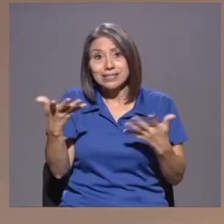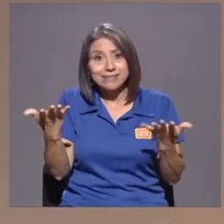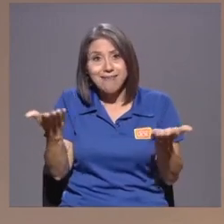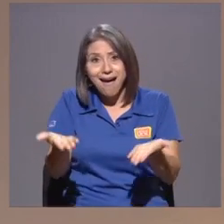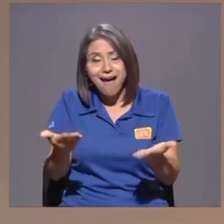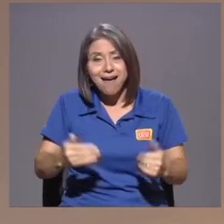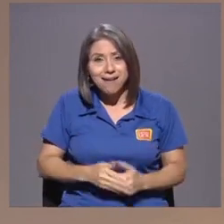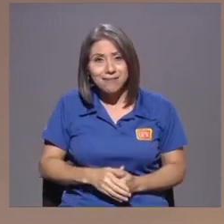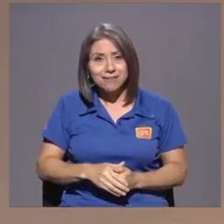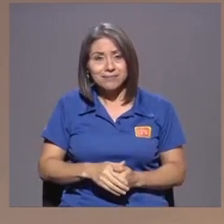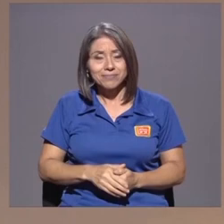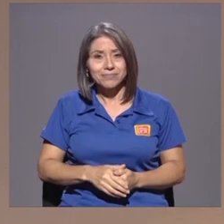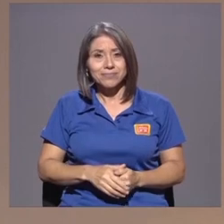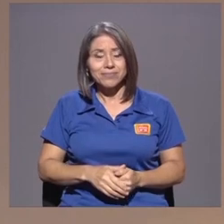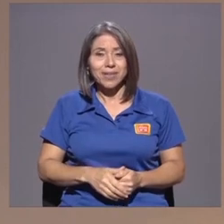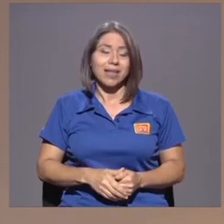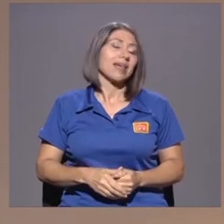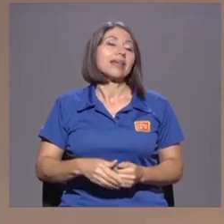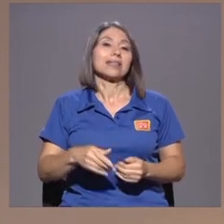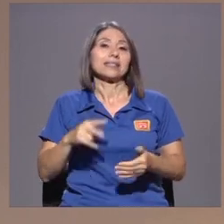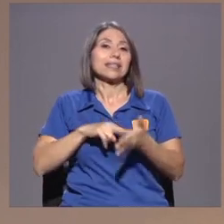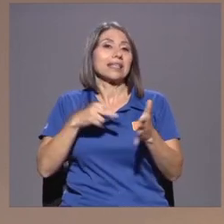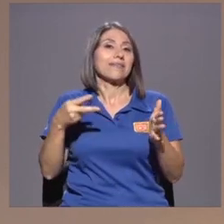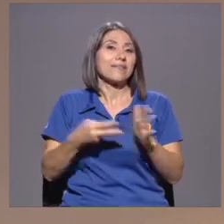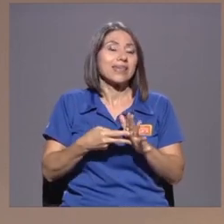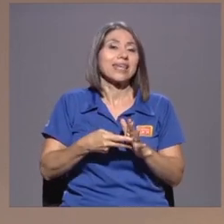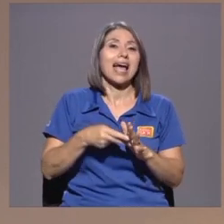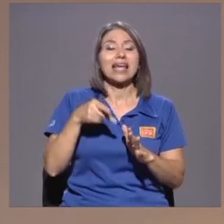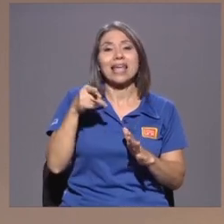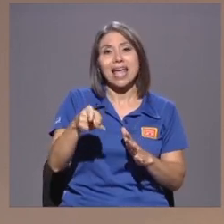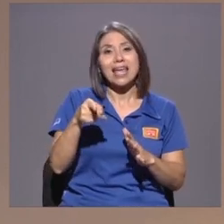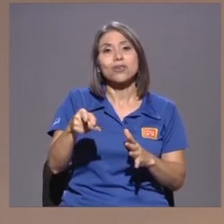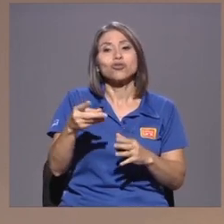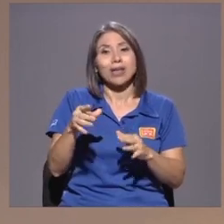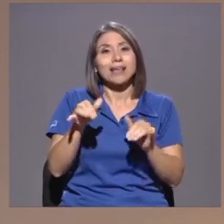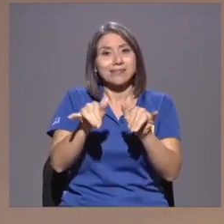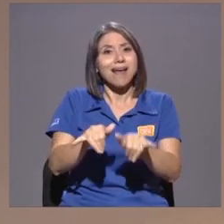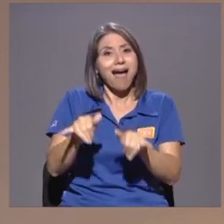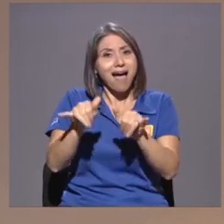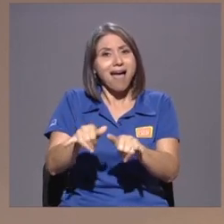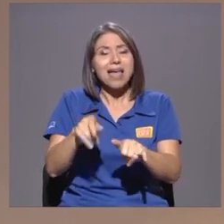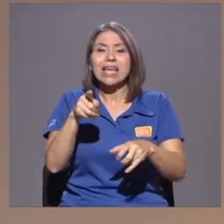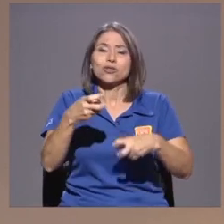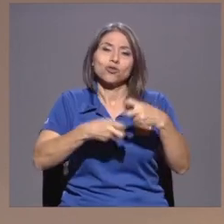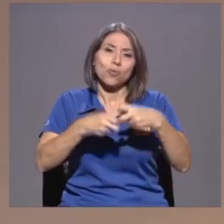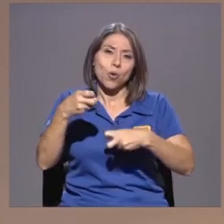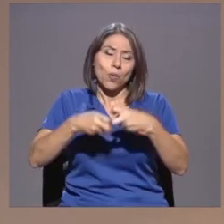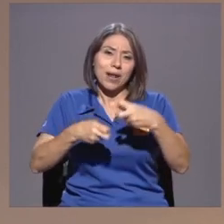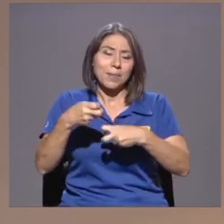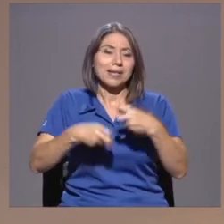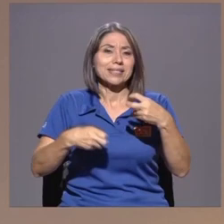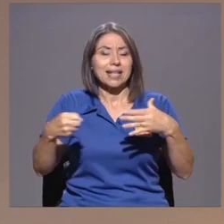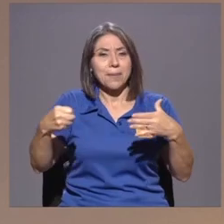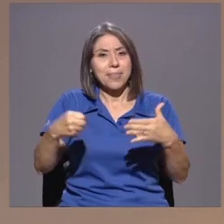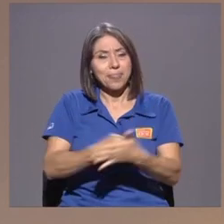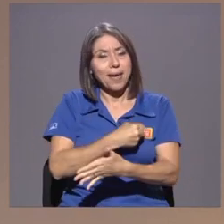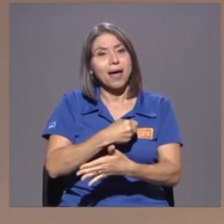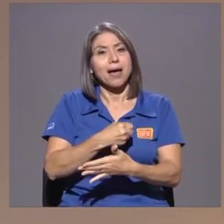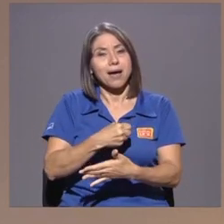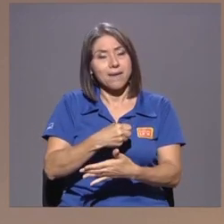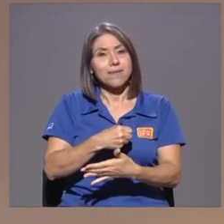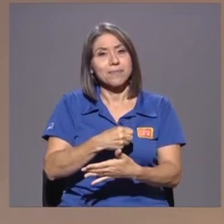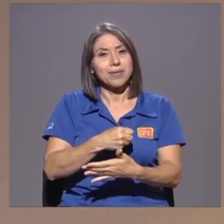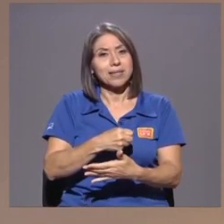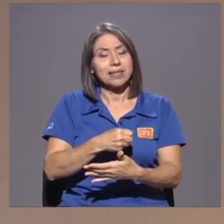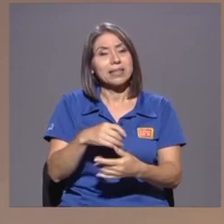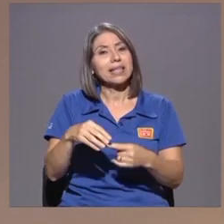vienen totalmente atrás y esos problemas lamentablemente a